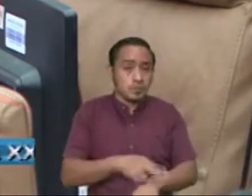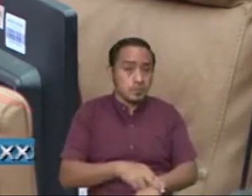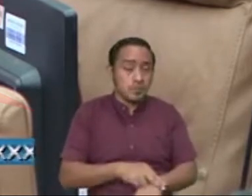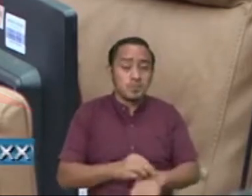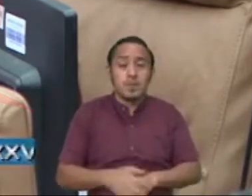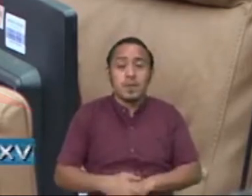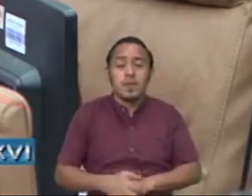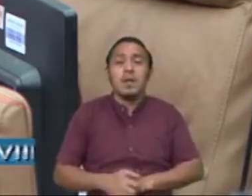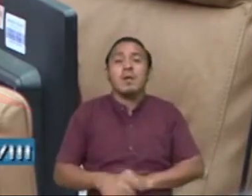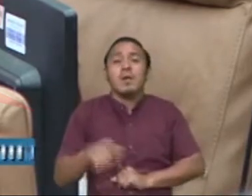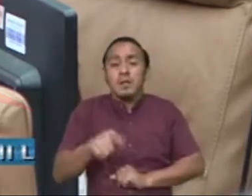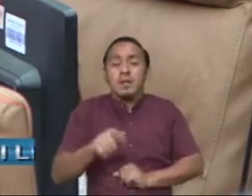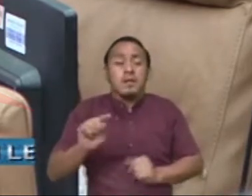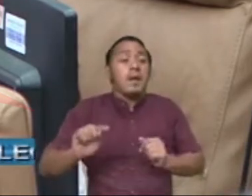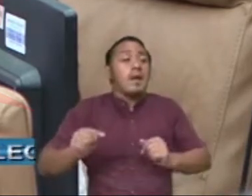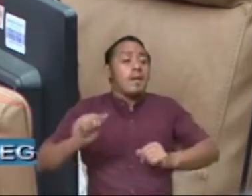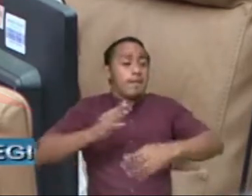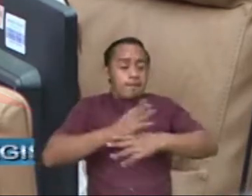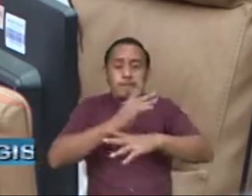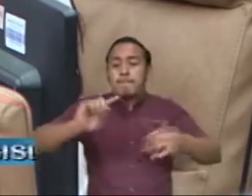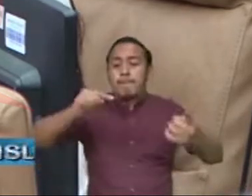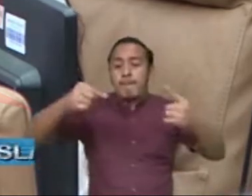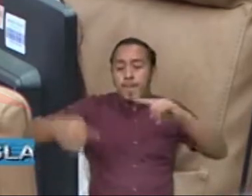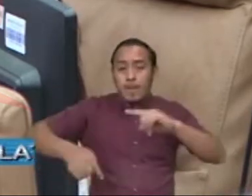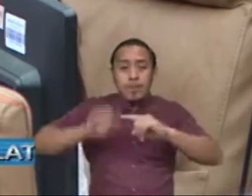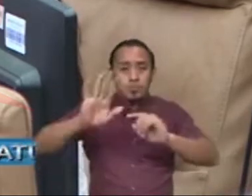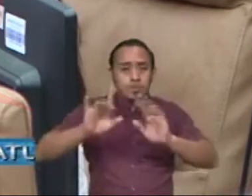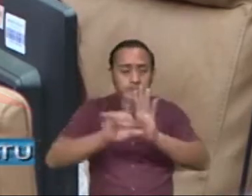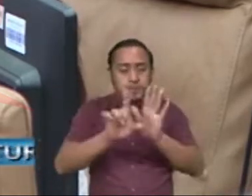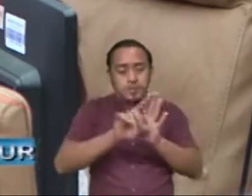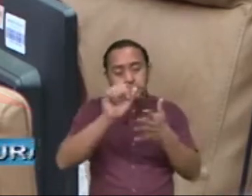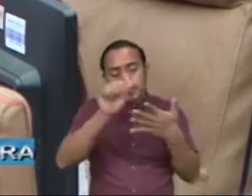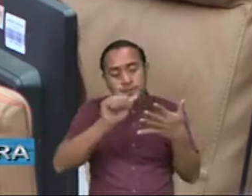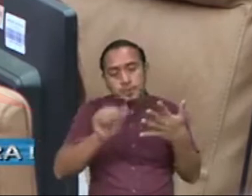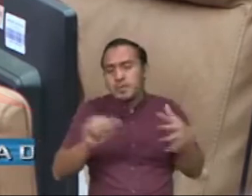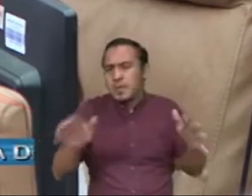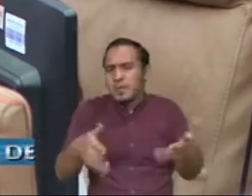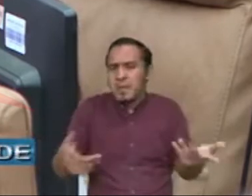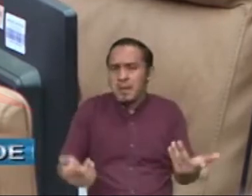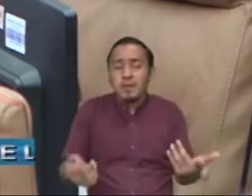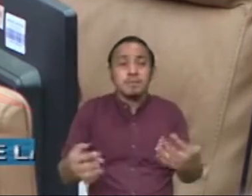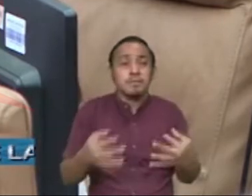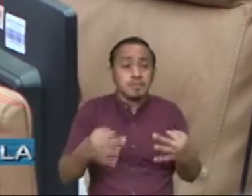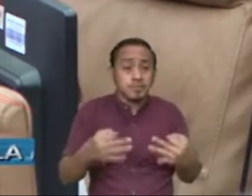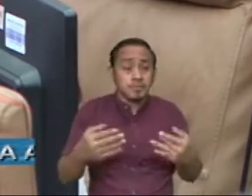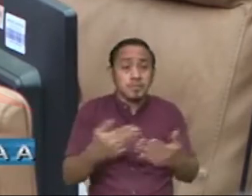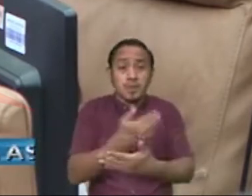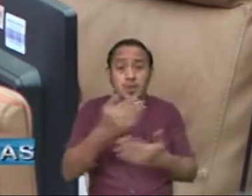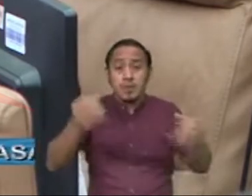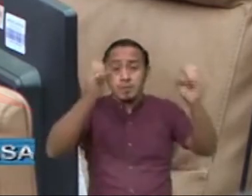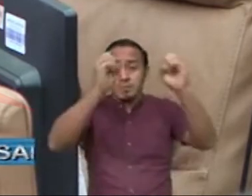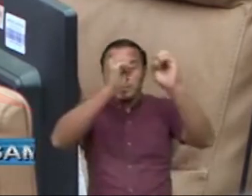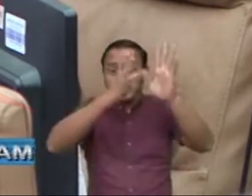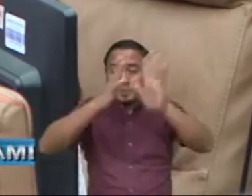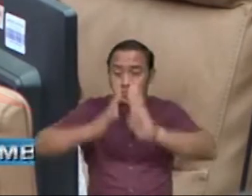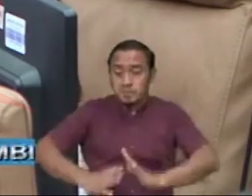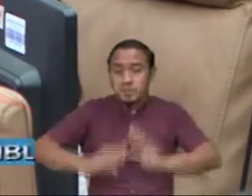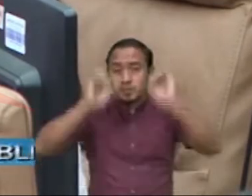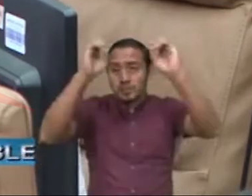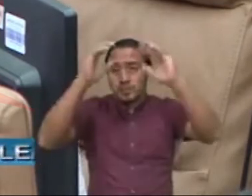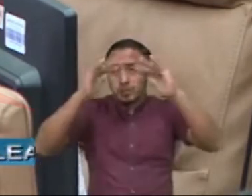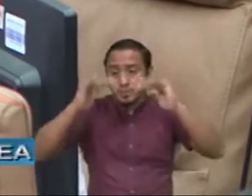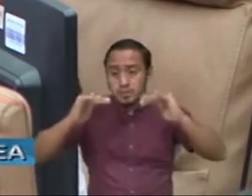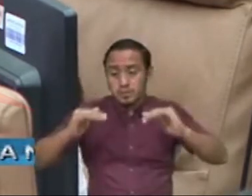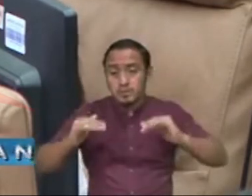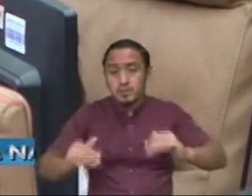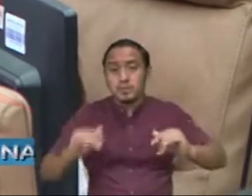este sentido, la modificación a su ley va dirigida a actualizar las direcciones superiores de los entes descentralizados